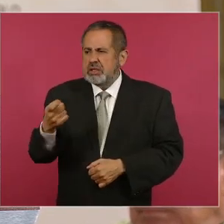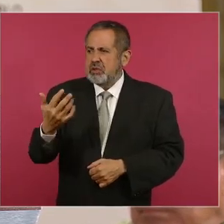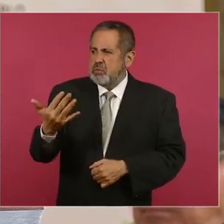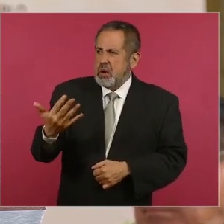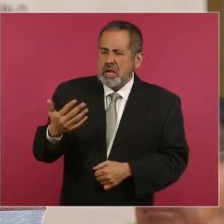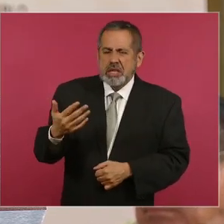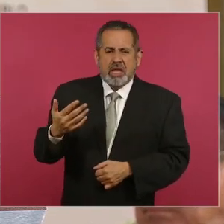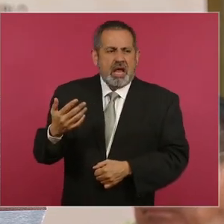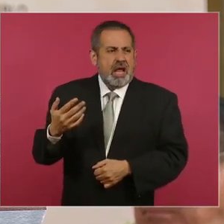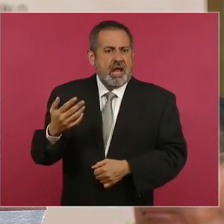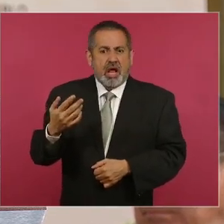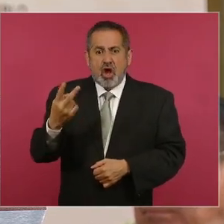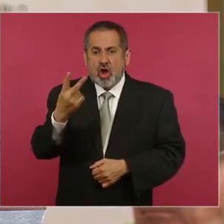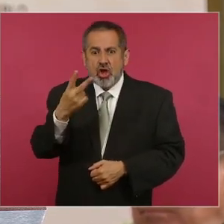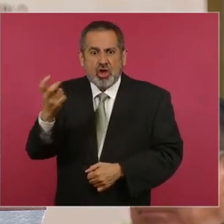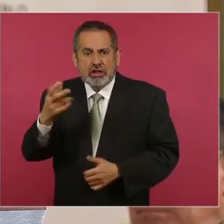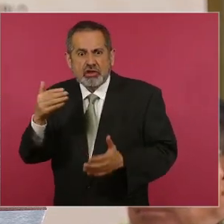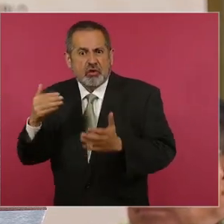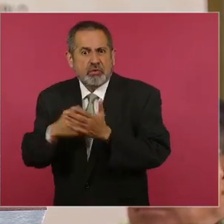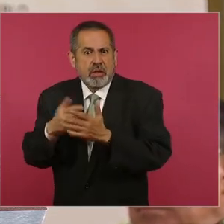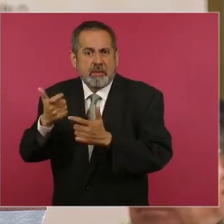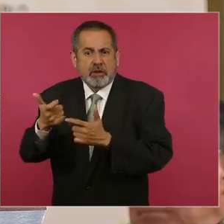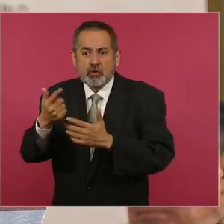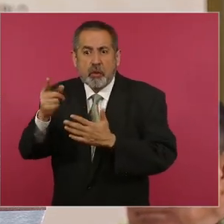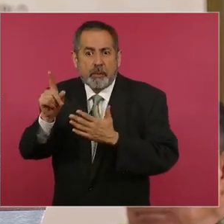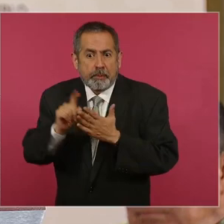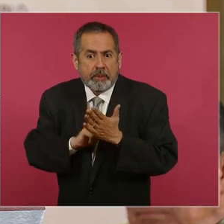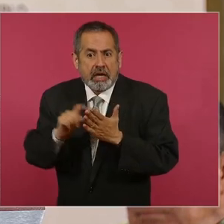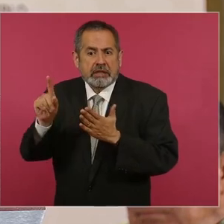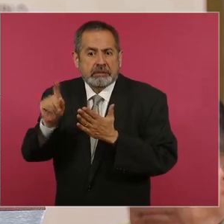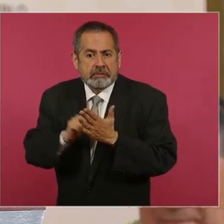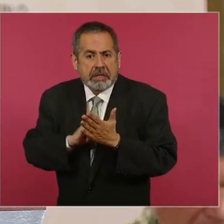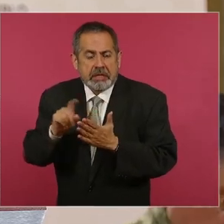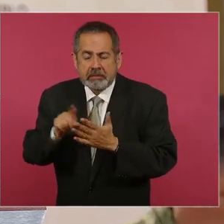150 hasta 200 mil pesos mensuales.